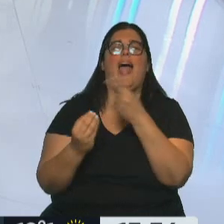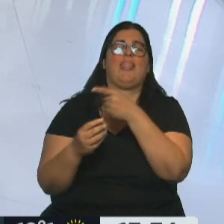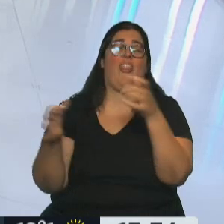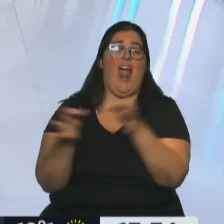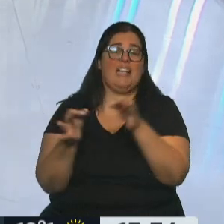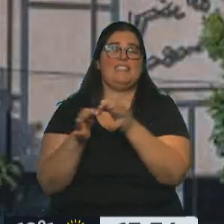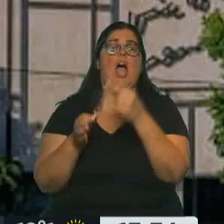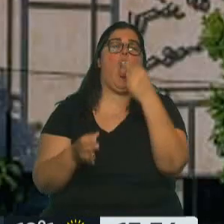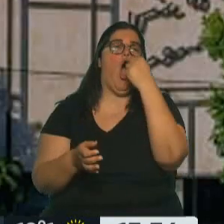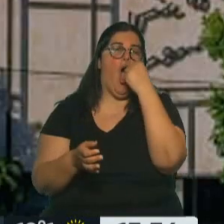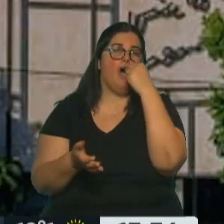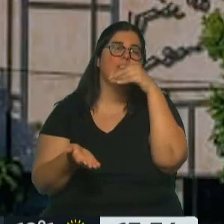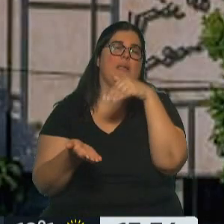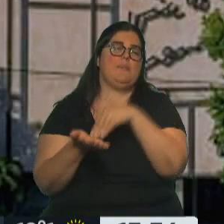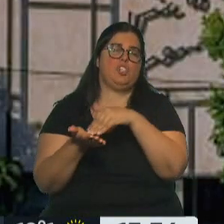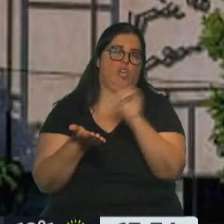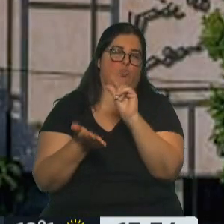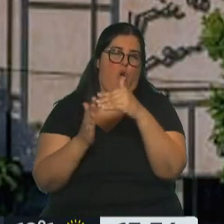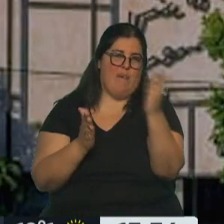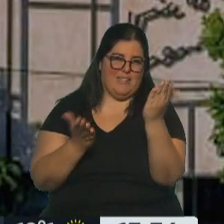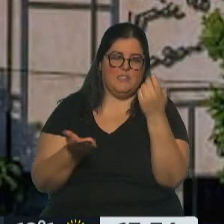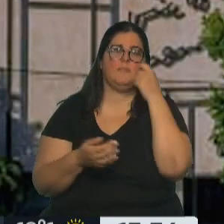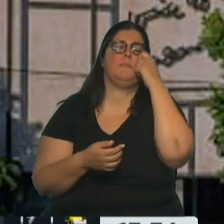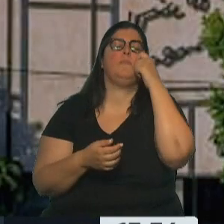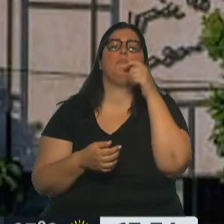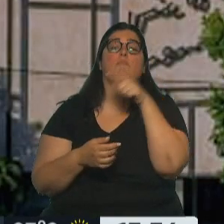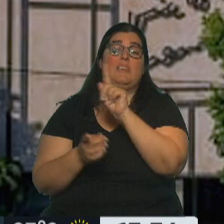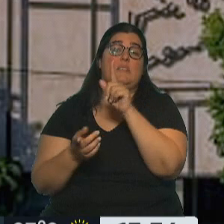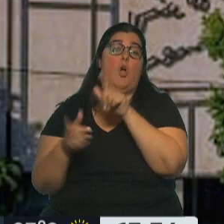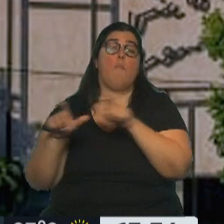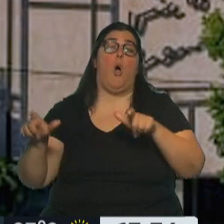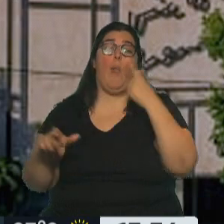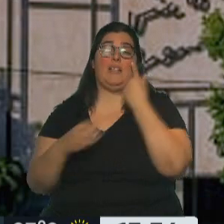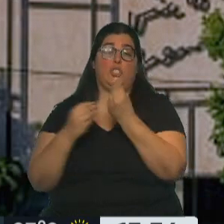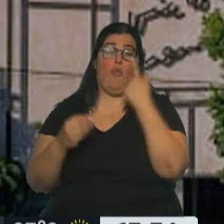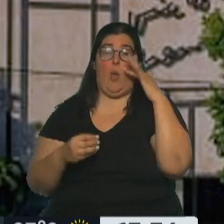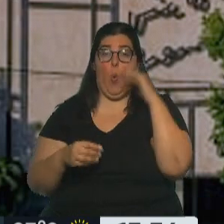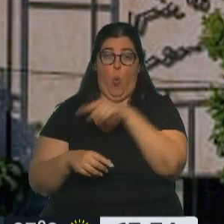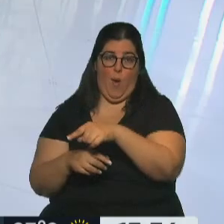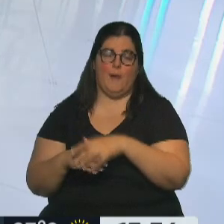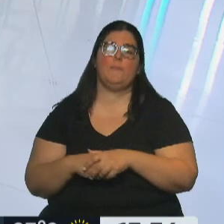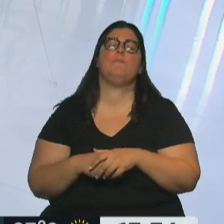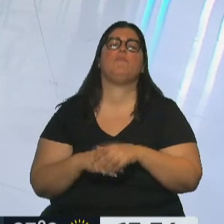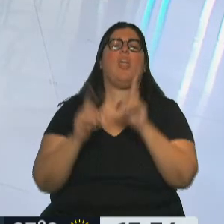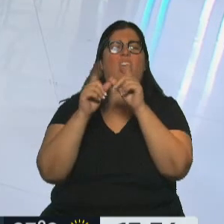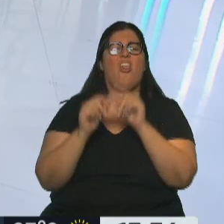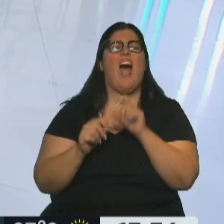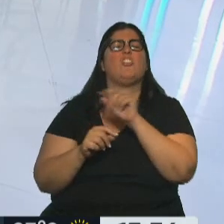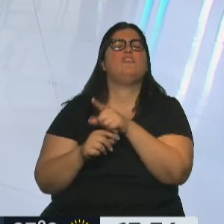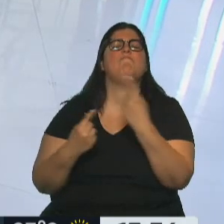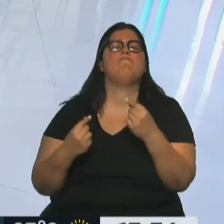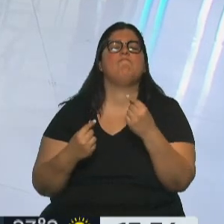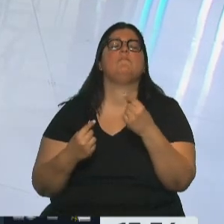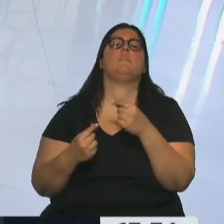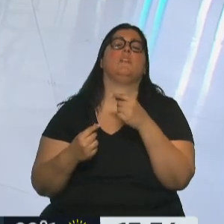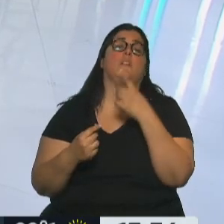más de 11 millones. Esa es la población hoy en Cuba. Seguimos compartiendo más datos que tienen que ver justamente